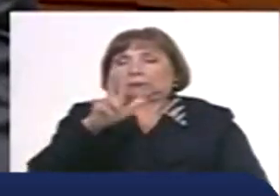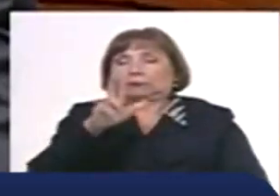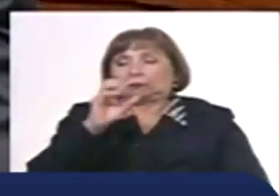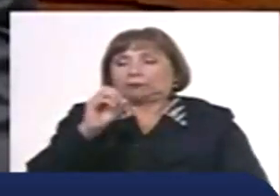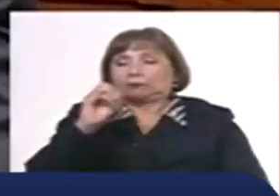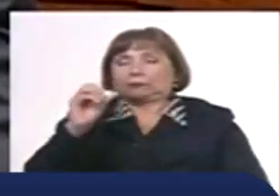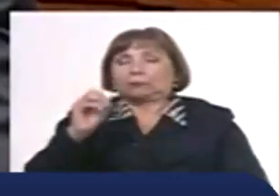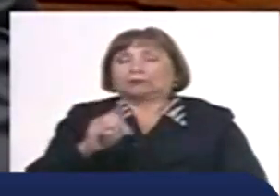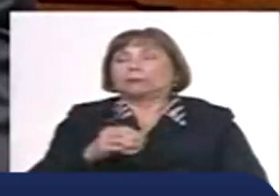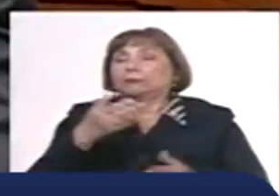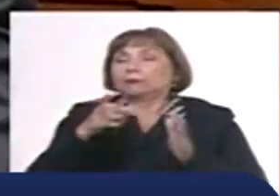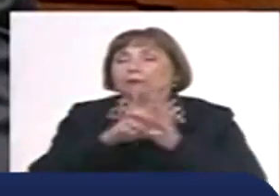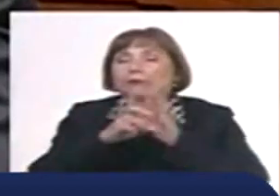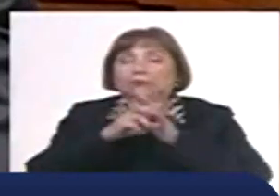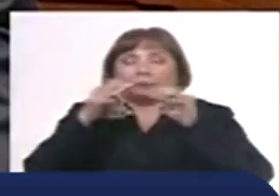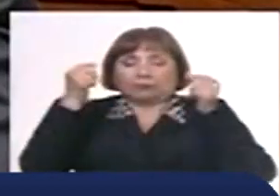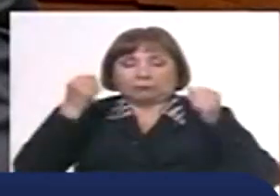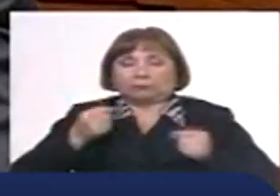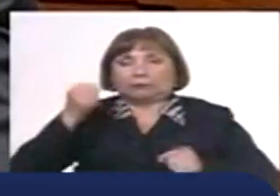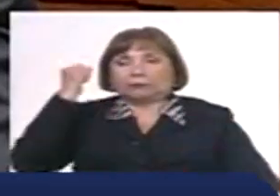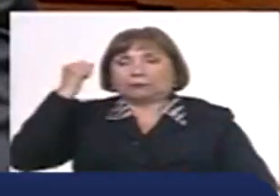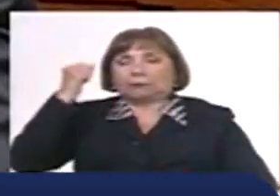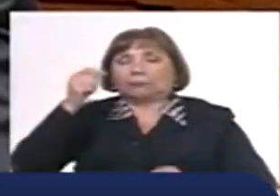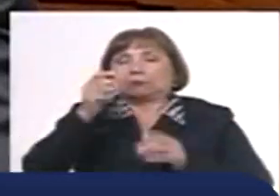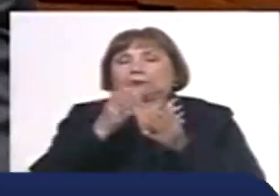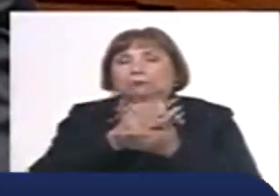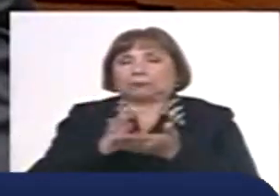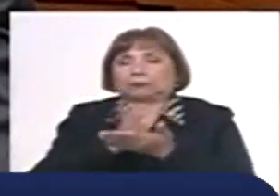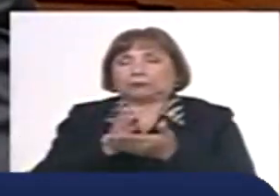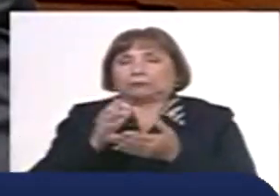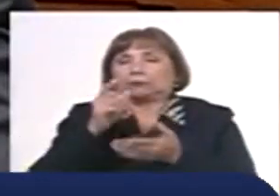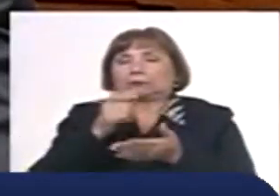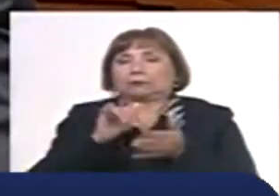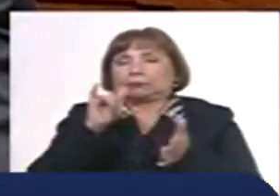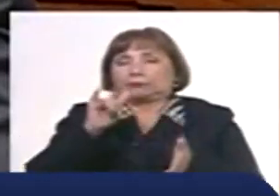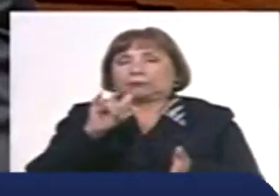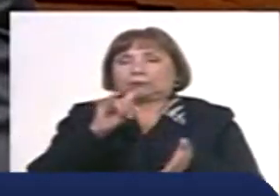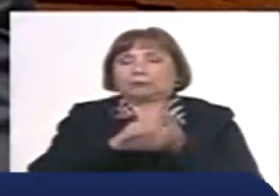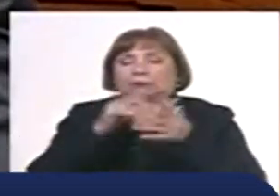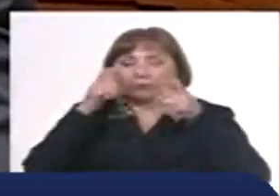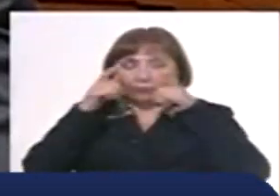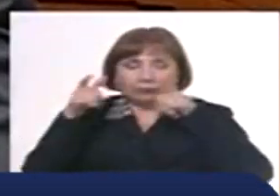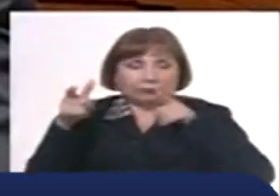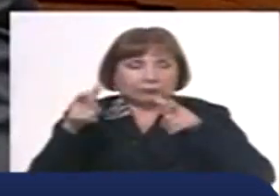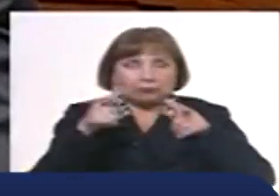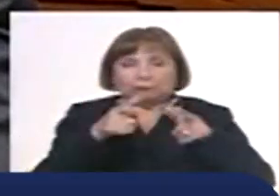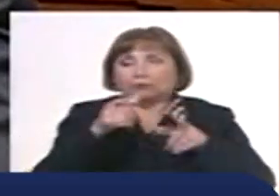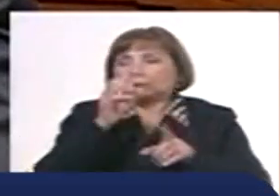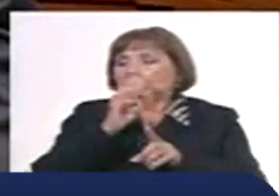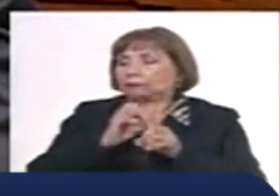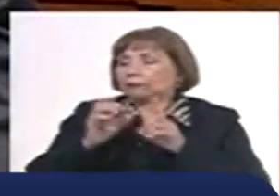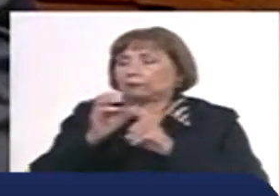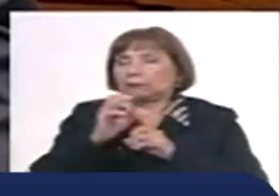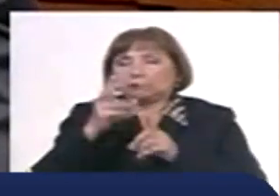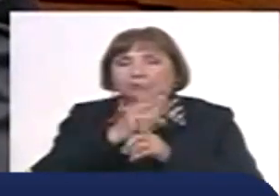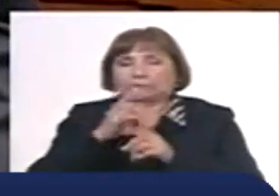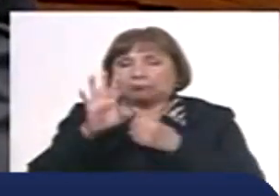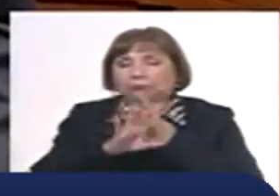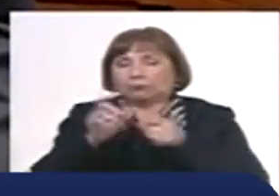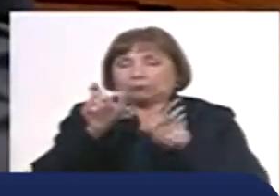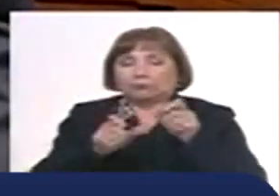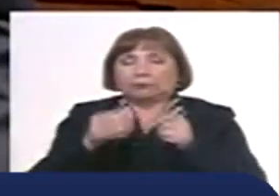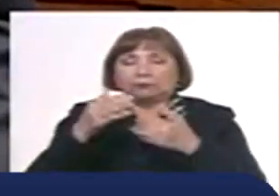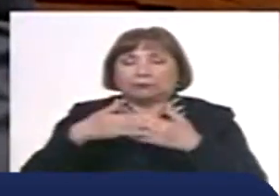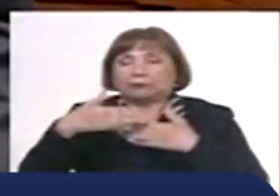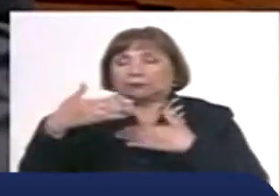26.300, ley de derechos de participación y control ciudadano,